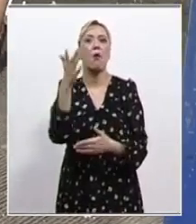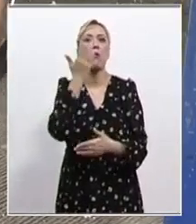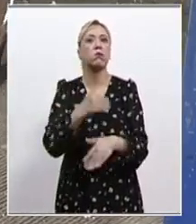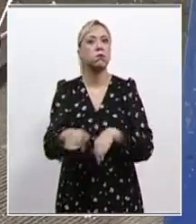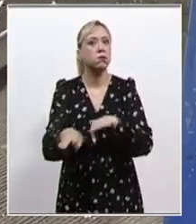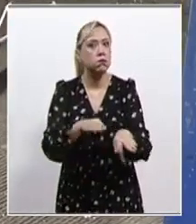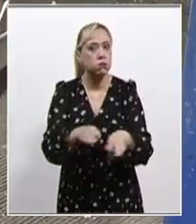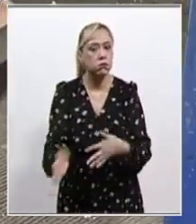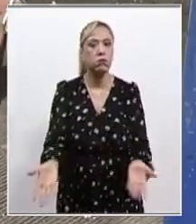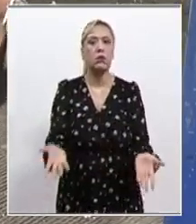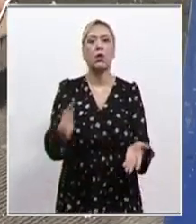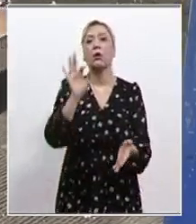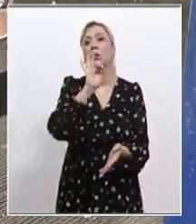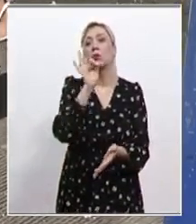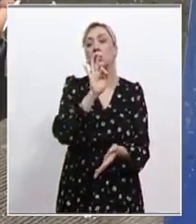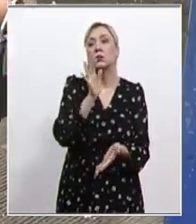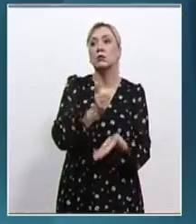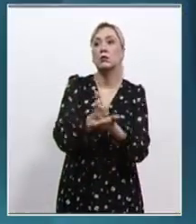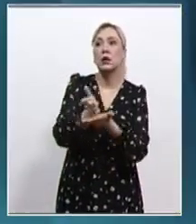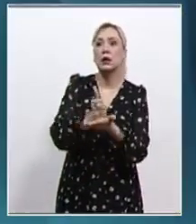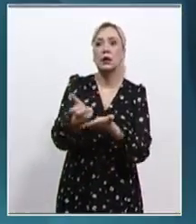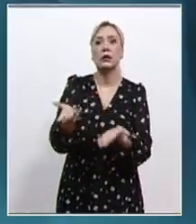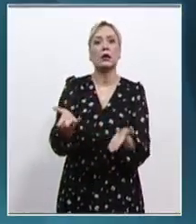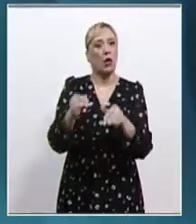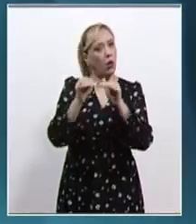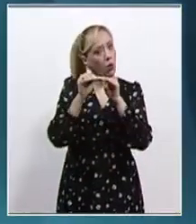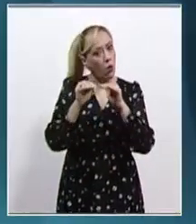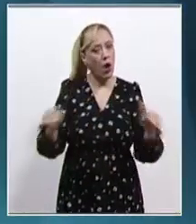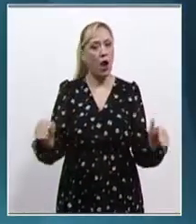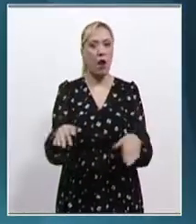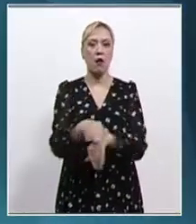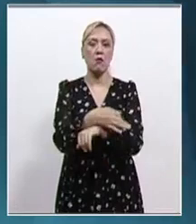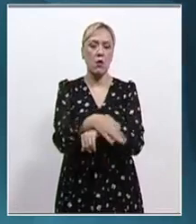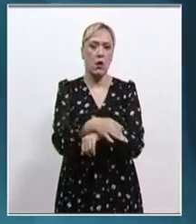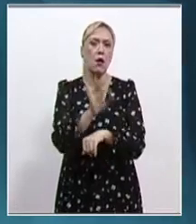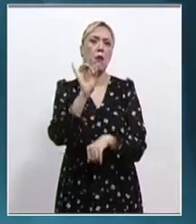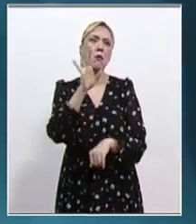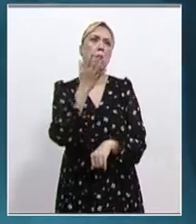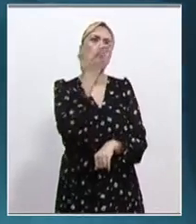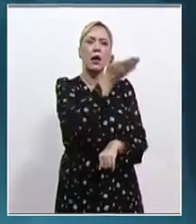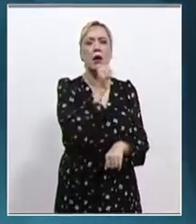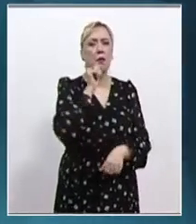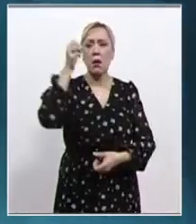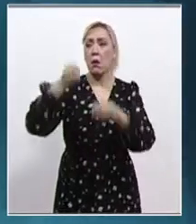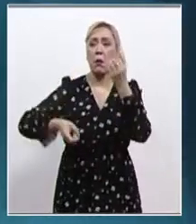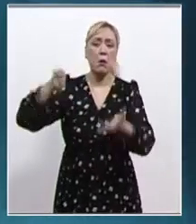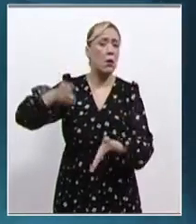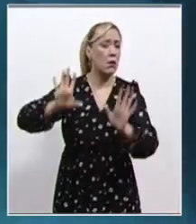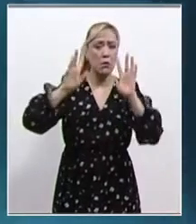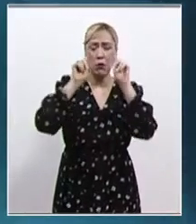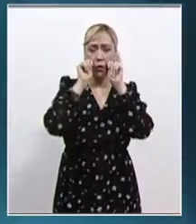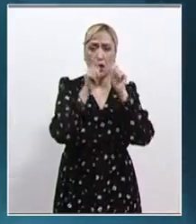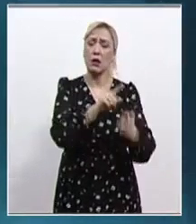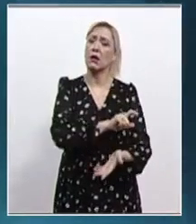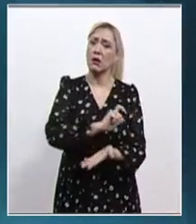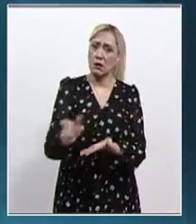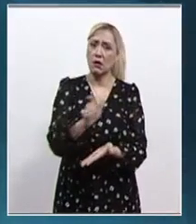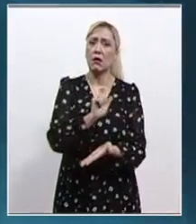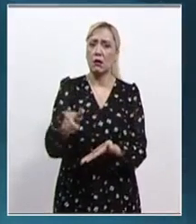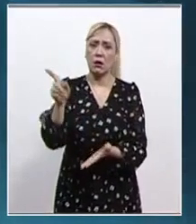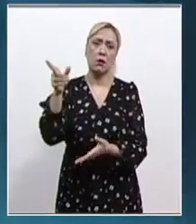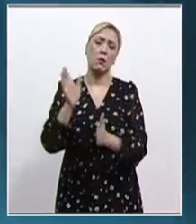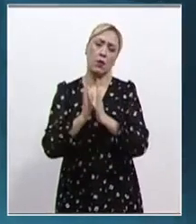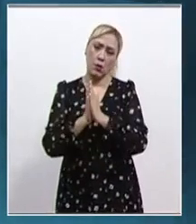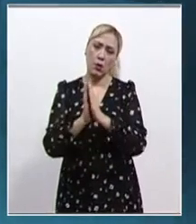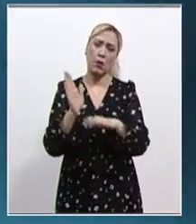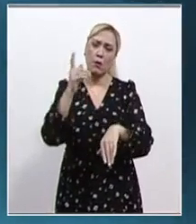juzgador no solo ha de otorgar la pensión alimenticia provisional cuando es solicitada, sino además está obligado a fijarla en el caso de que advierta